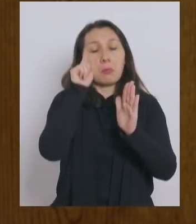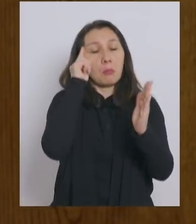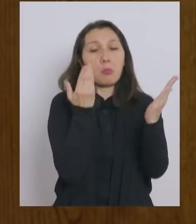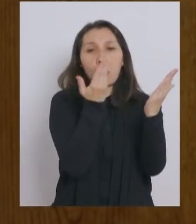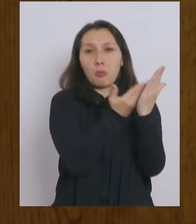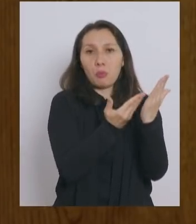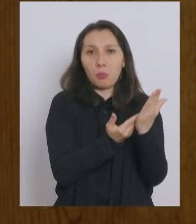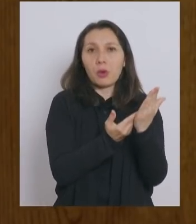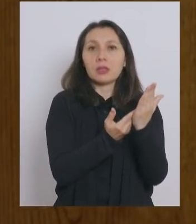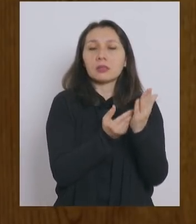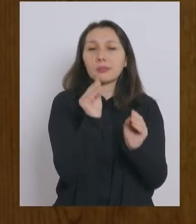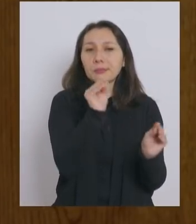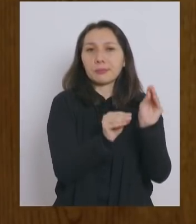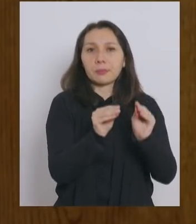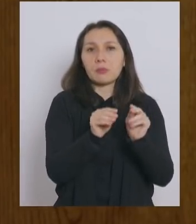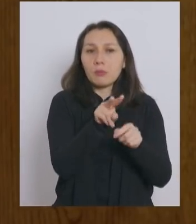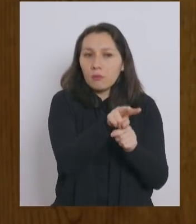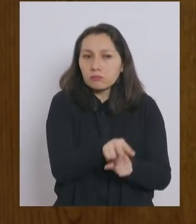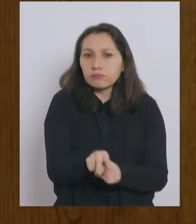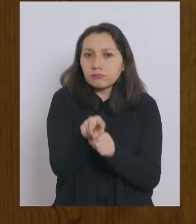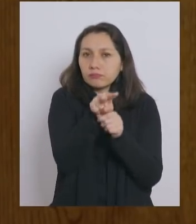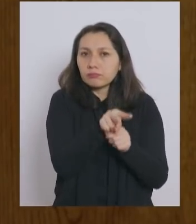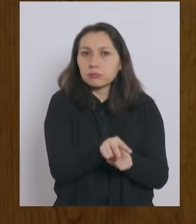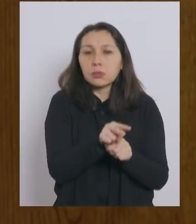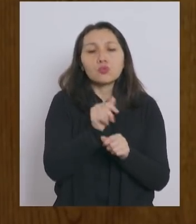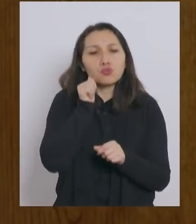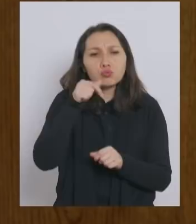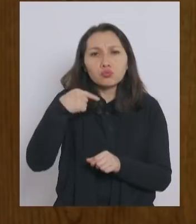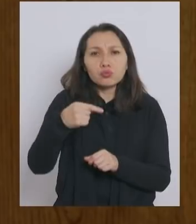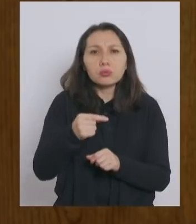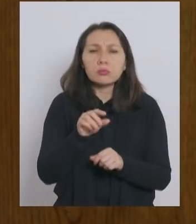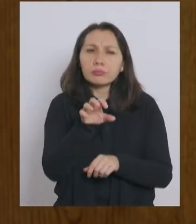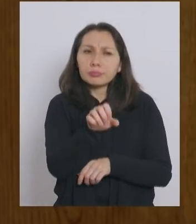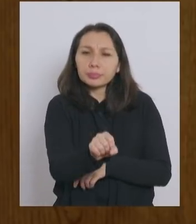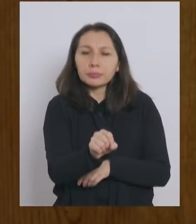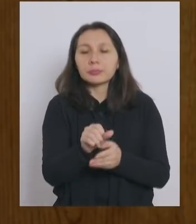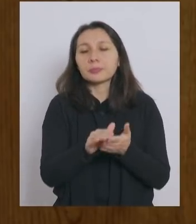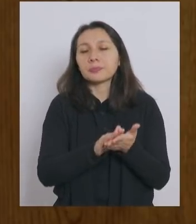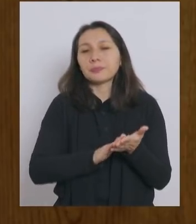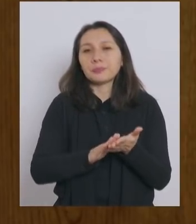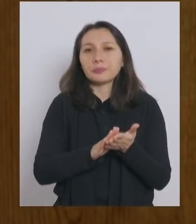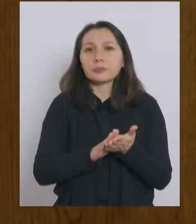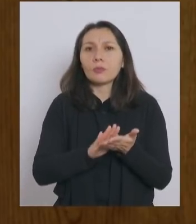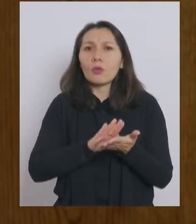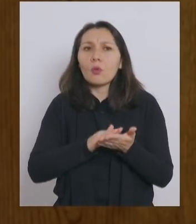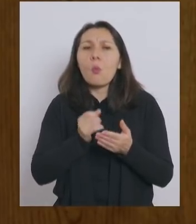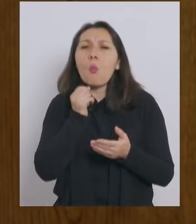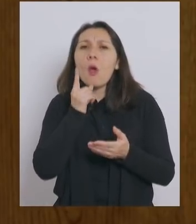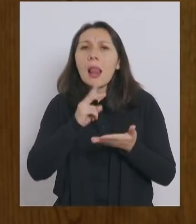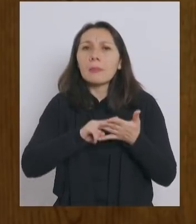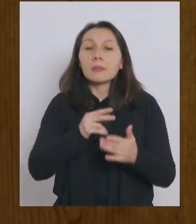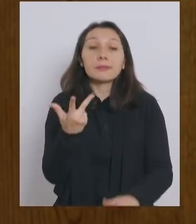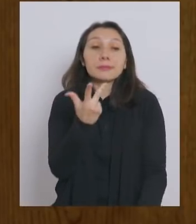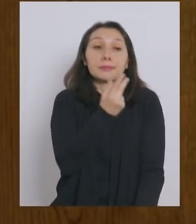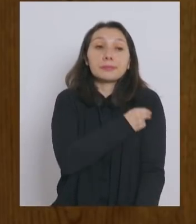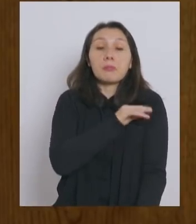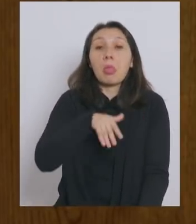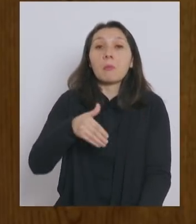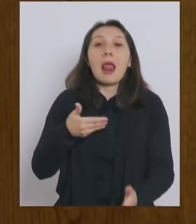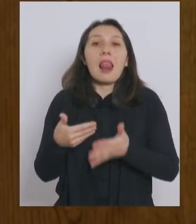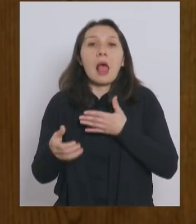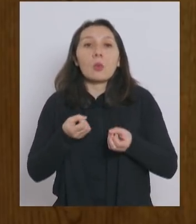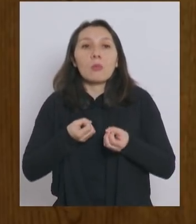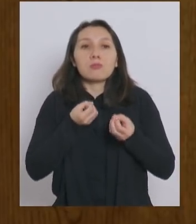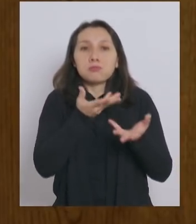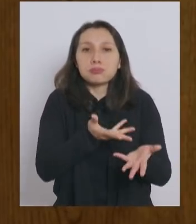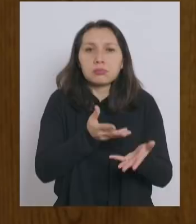el titular de implementar como vigilancia de rutina. Está la detección de las reacciones adversas de forma espontánea,